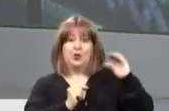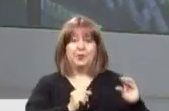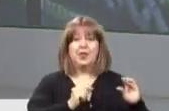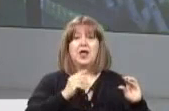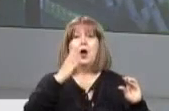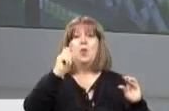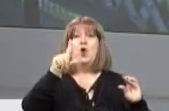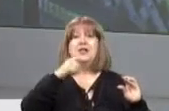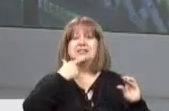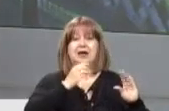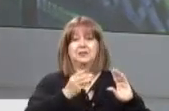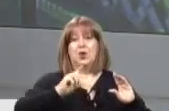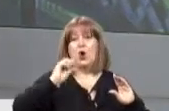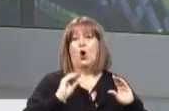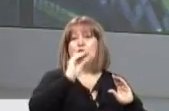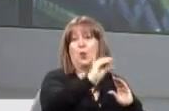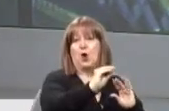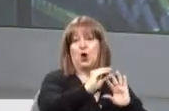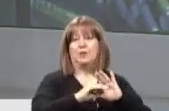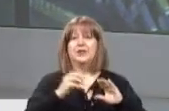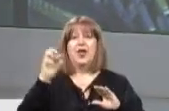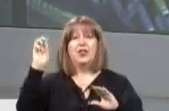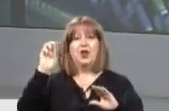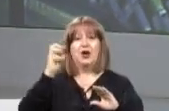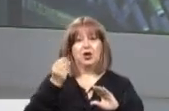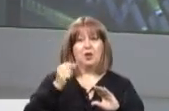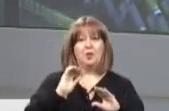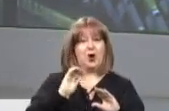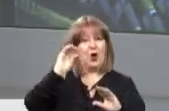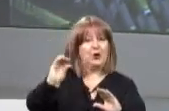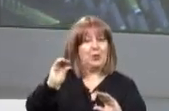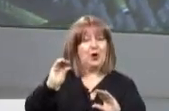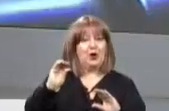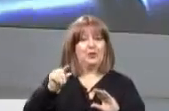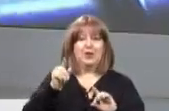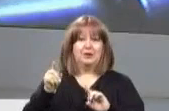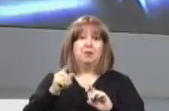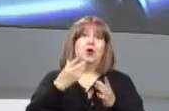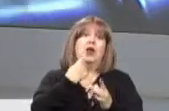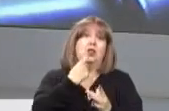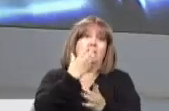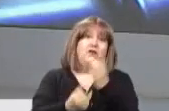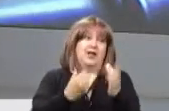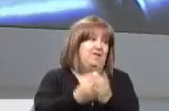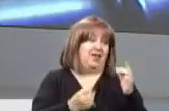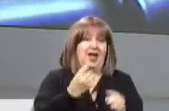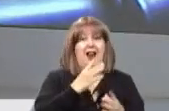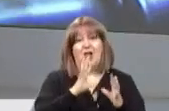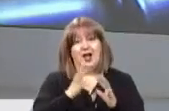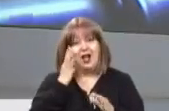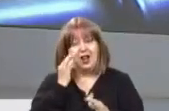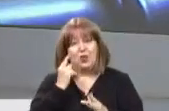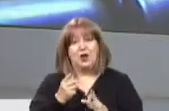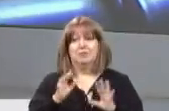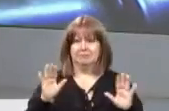estar gastándote todo sin tener un colchón, esta espalda que a veces uno necesita, ¿no? También para decirte, sentirte seguro frente quizás a